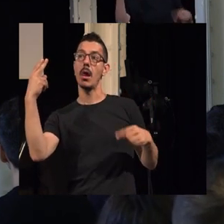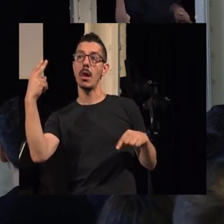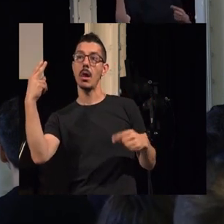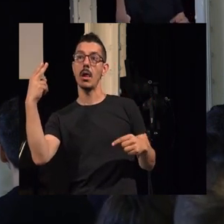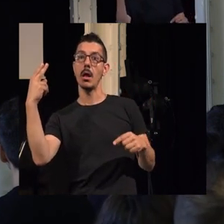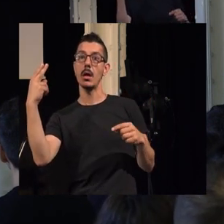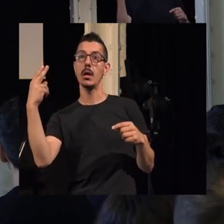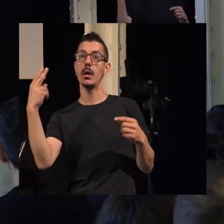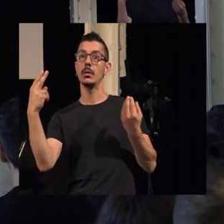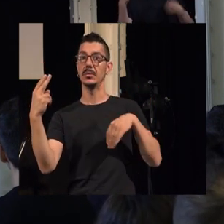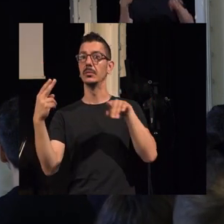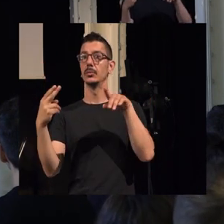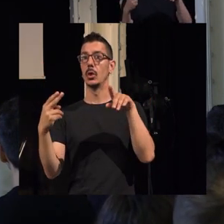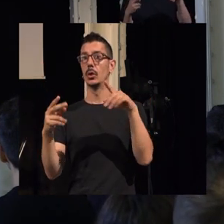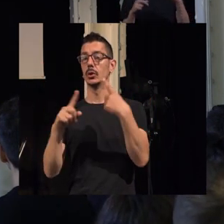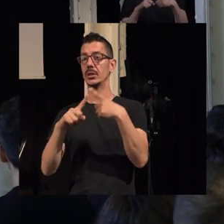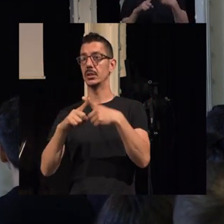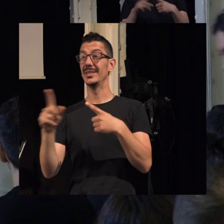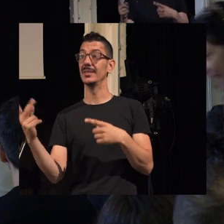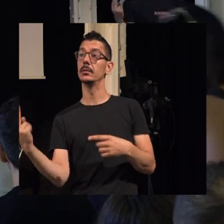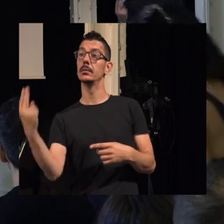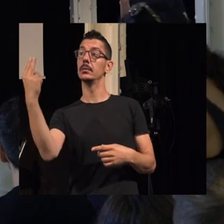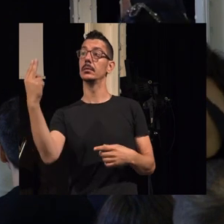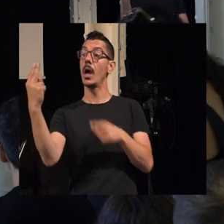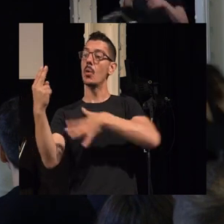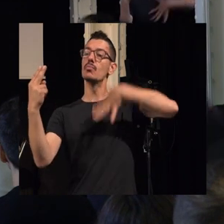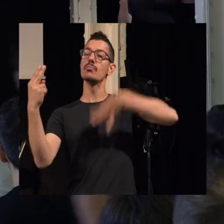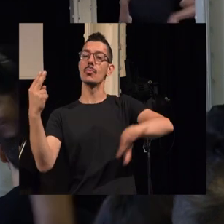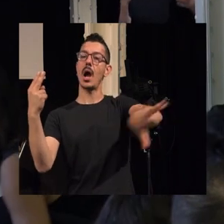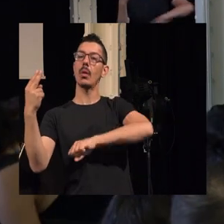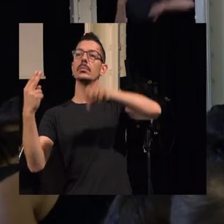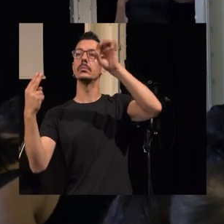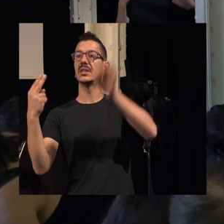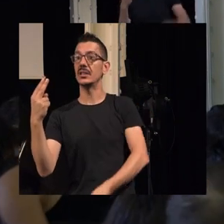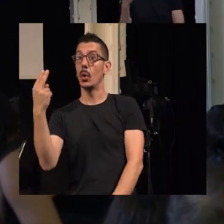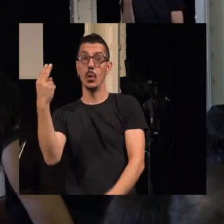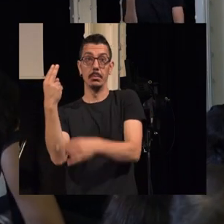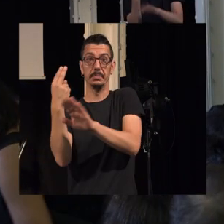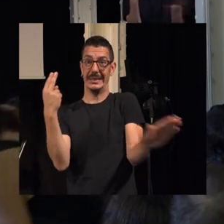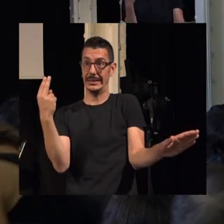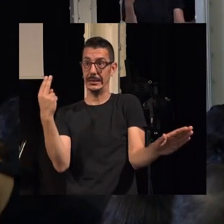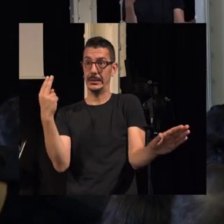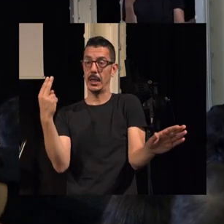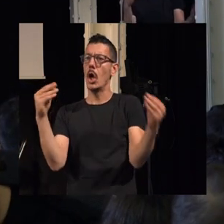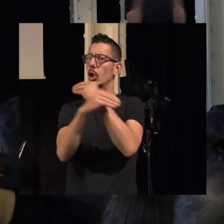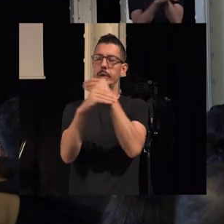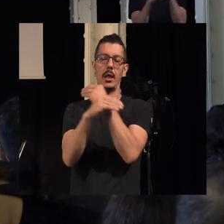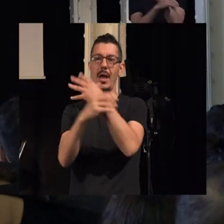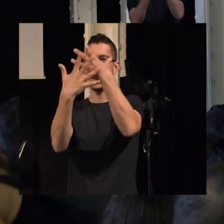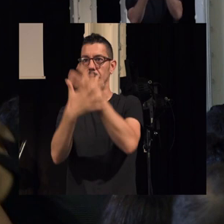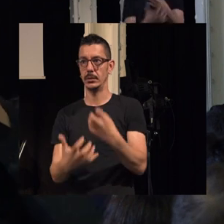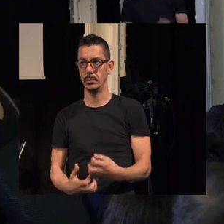del mismo sexo que haya tenido la posibilidad de adoptar. Hay muchas, muchas contradicciones, pero